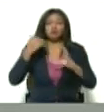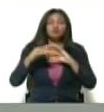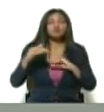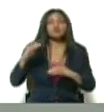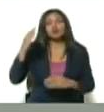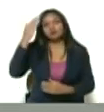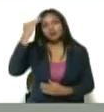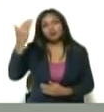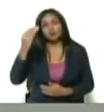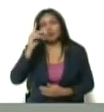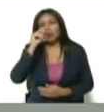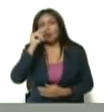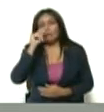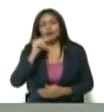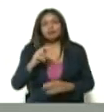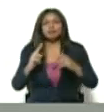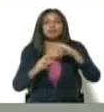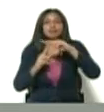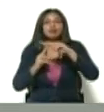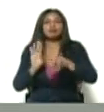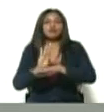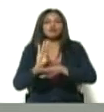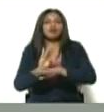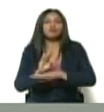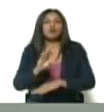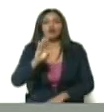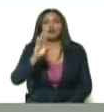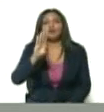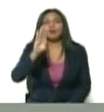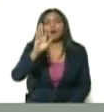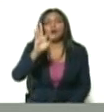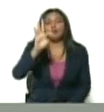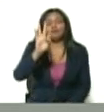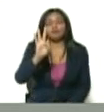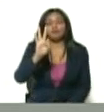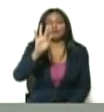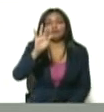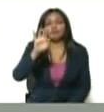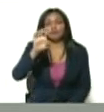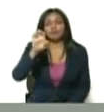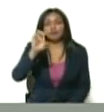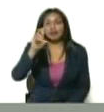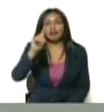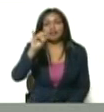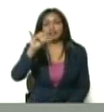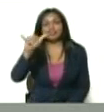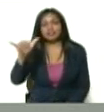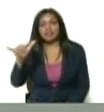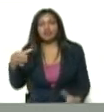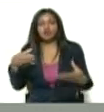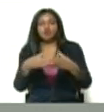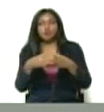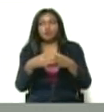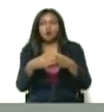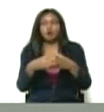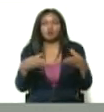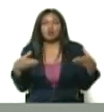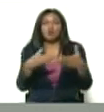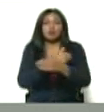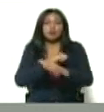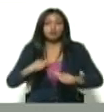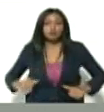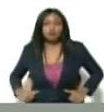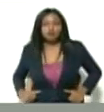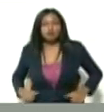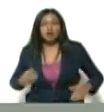a Freddy Bernal. Está con todo el equipo reunido en el 212 de la Guardia Nacional Bolivariana en